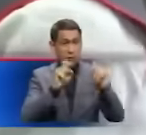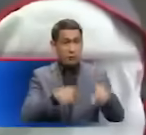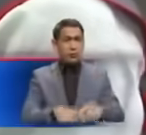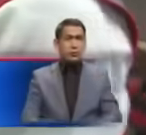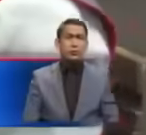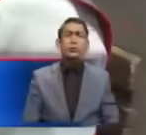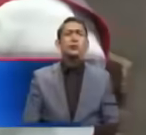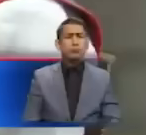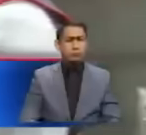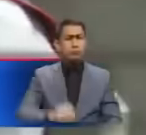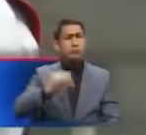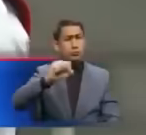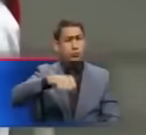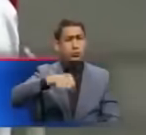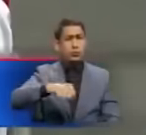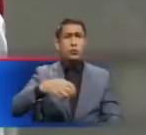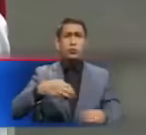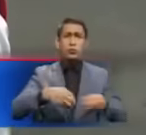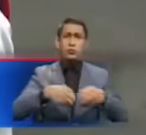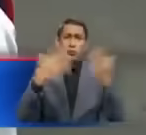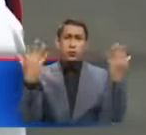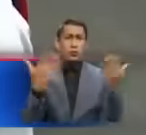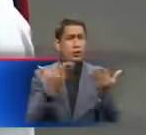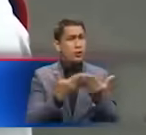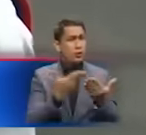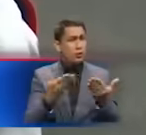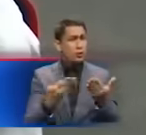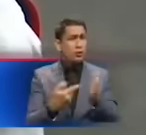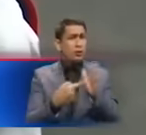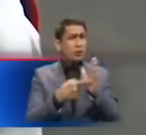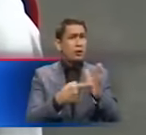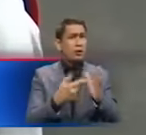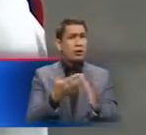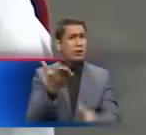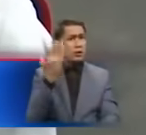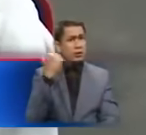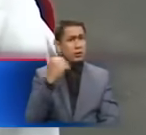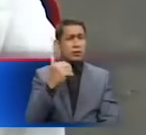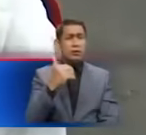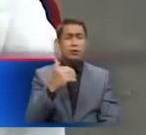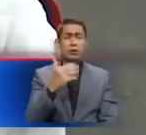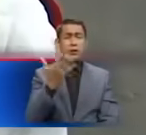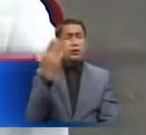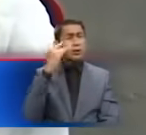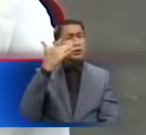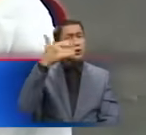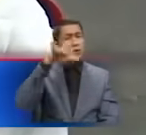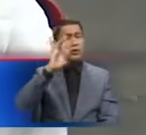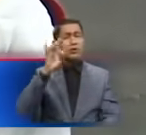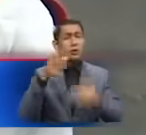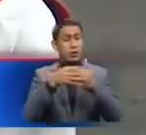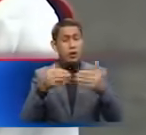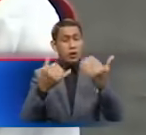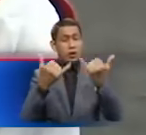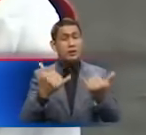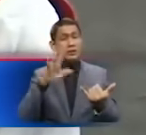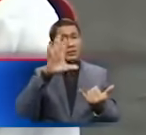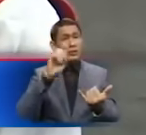Uy, un montón de productos. La paiteña, lo que comprábamos en 18, 15, está $40. O sea, está